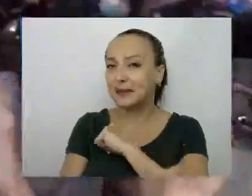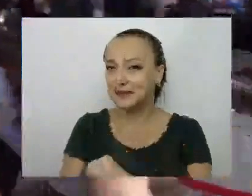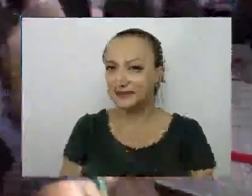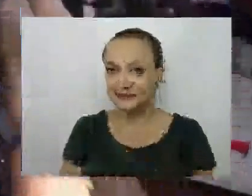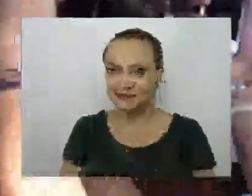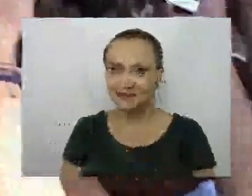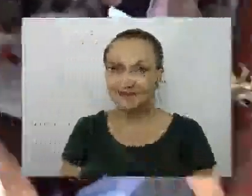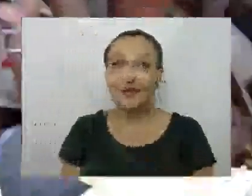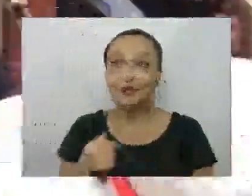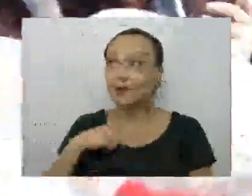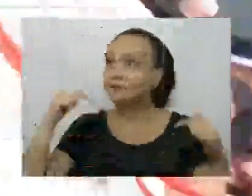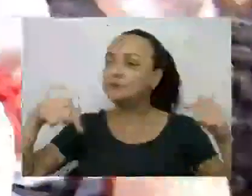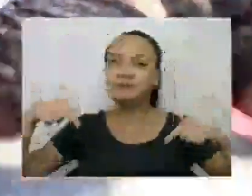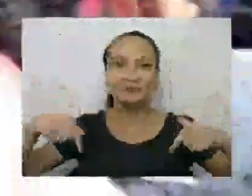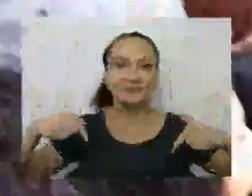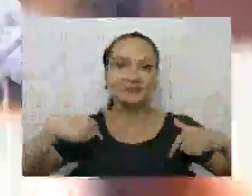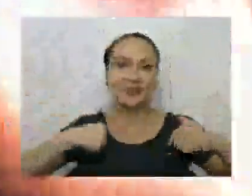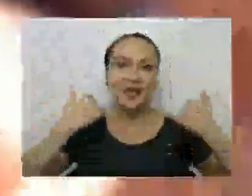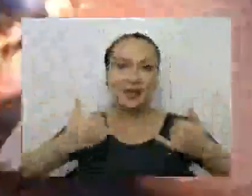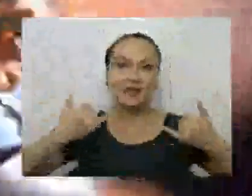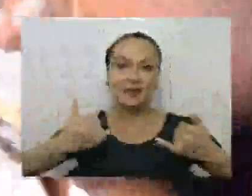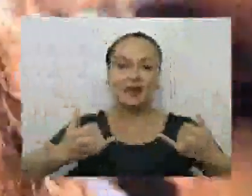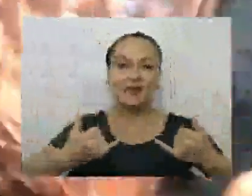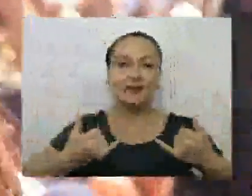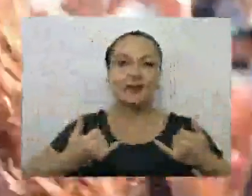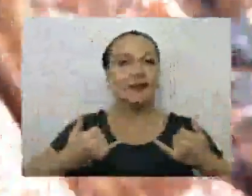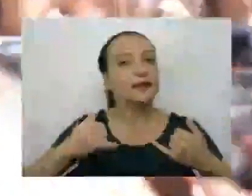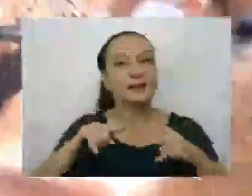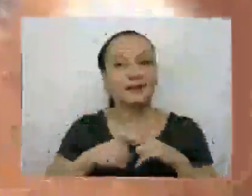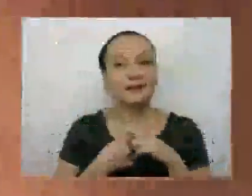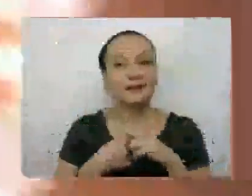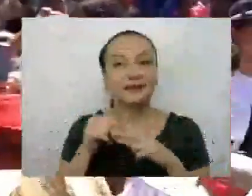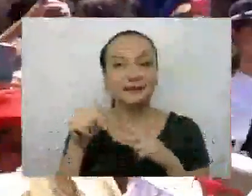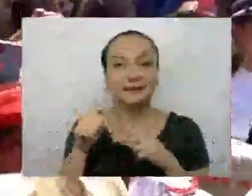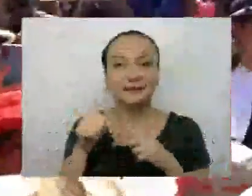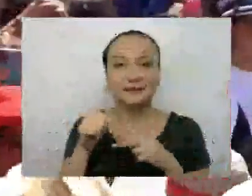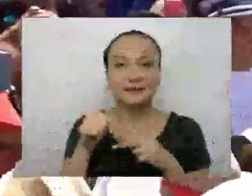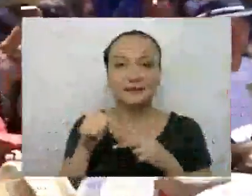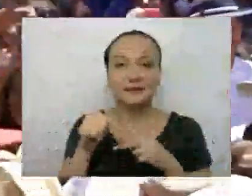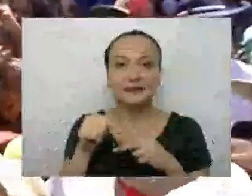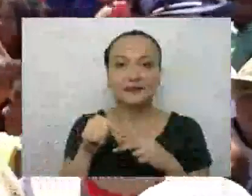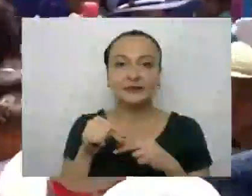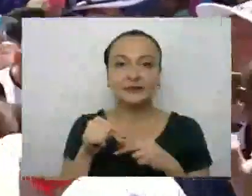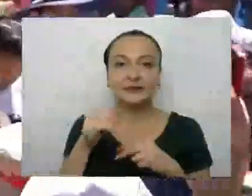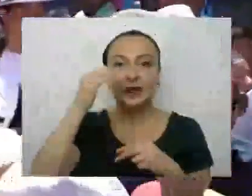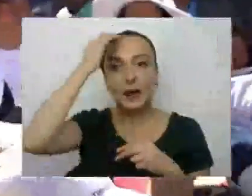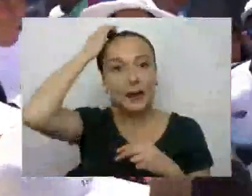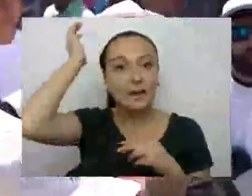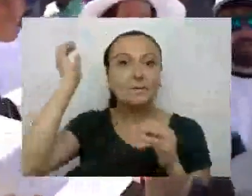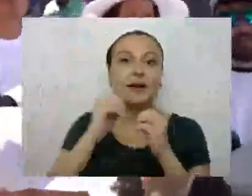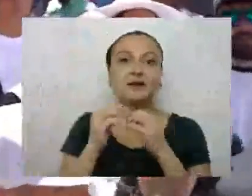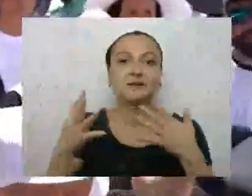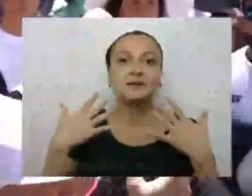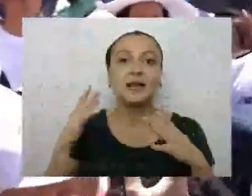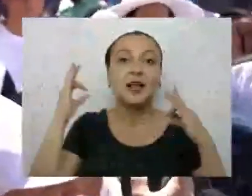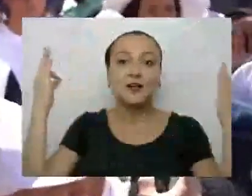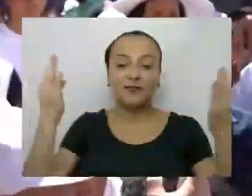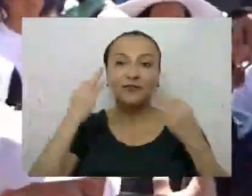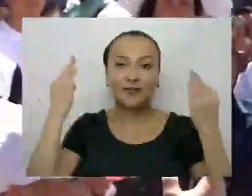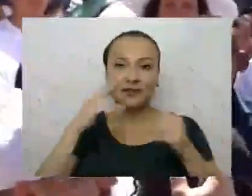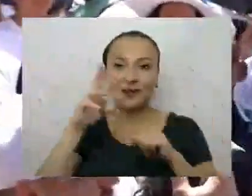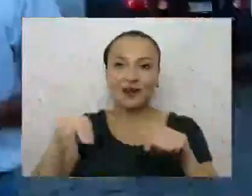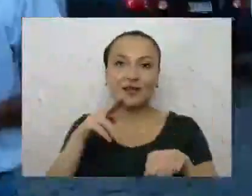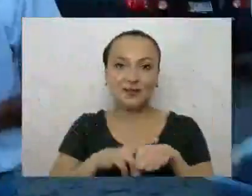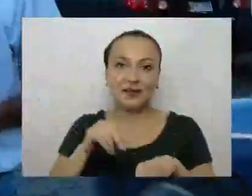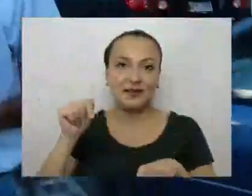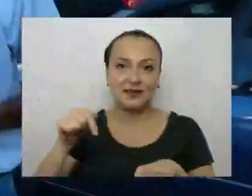donde yo me encuentro, como ya les mencionaba en el inicio, pues es un punto de los de más ambiente durante las fiestas típicas nacionales acá